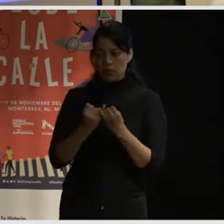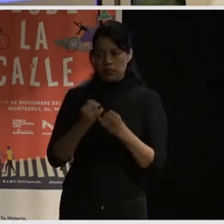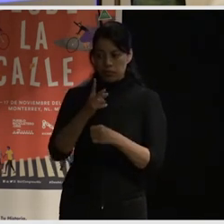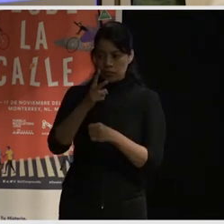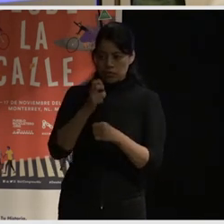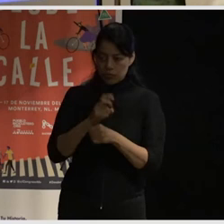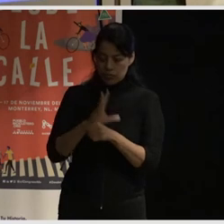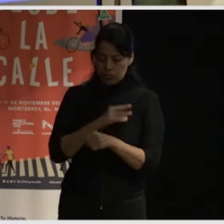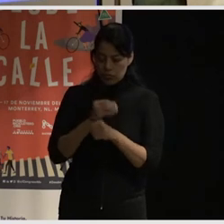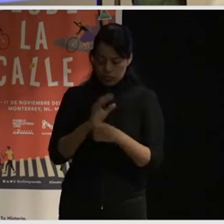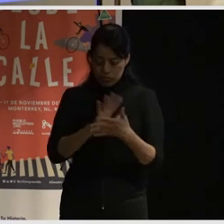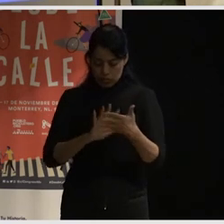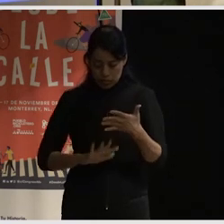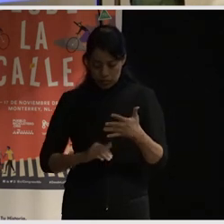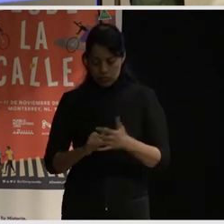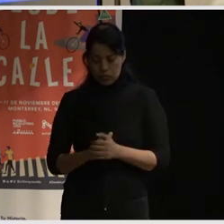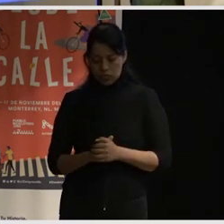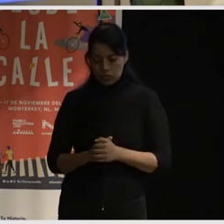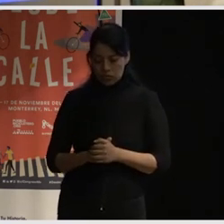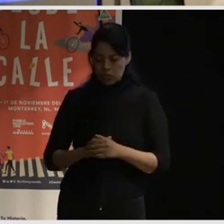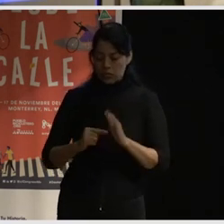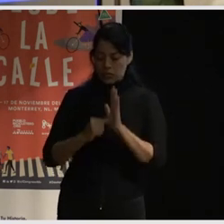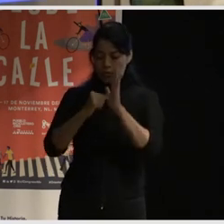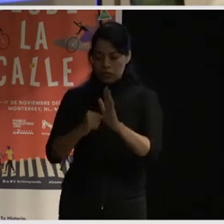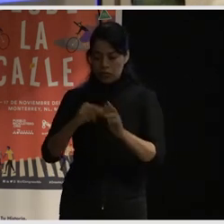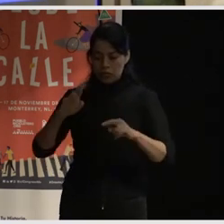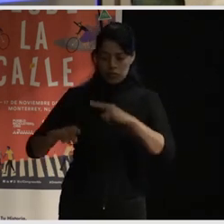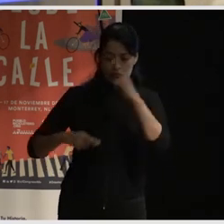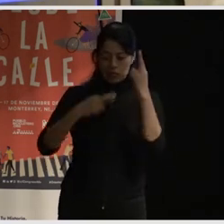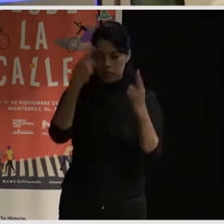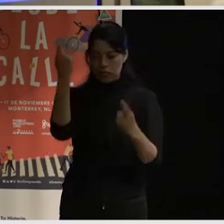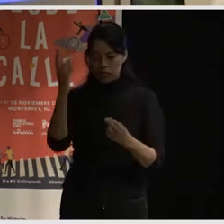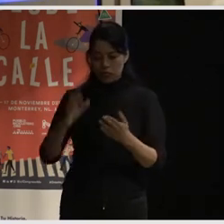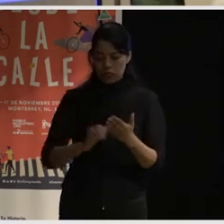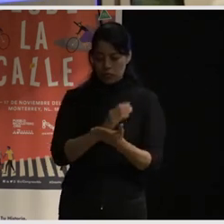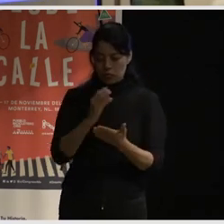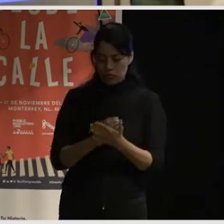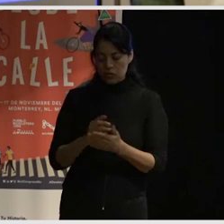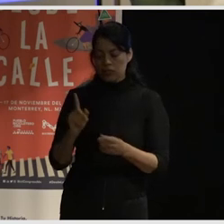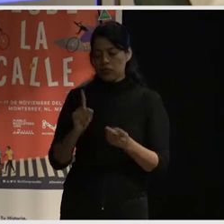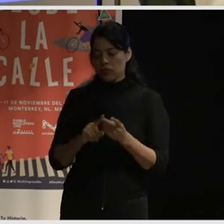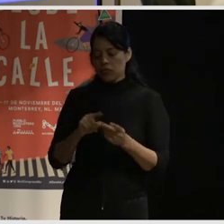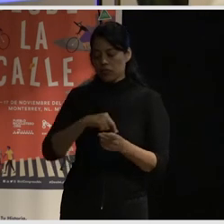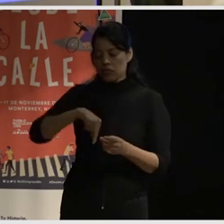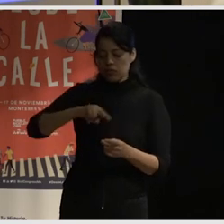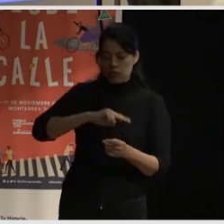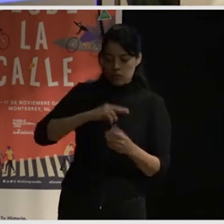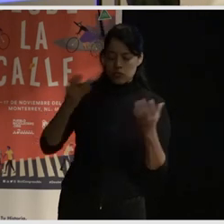invito nuevamente al leer este documento que sacamos que es el manifiesto de la revolución urbana en donde estamos haciendo